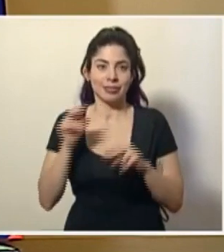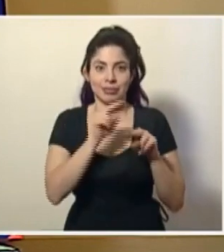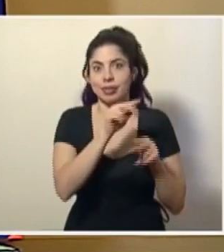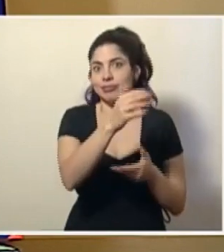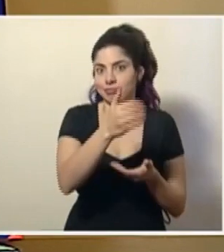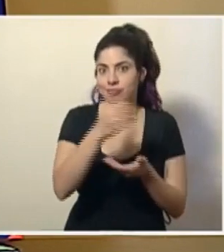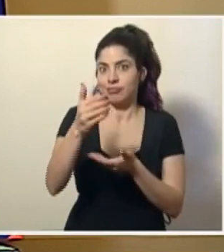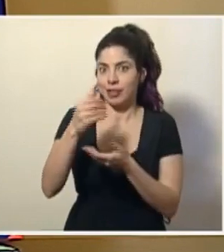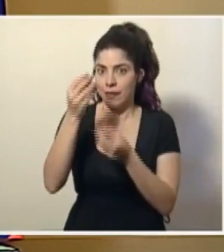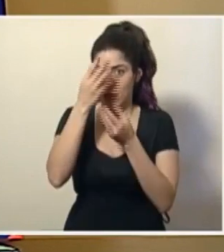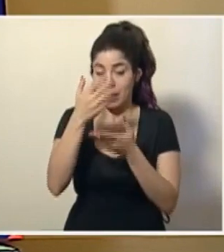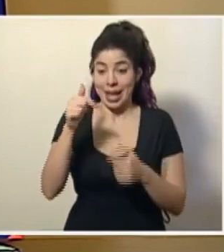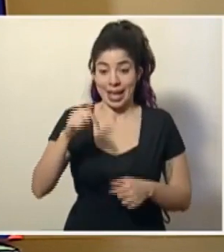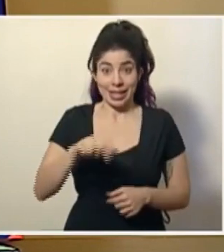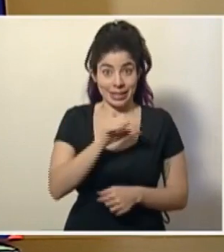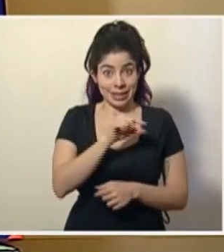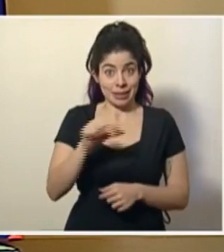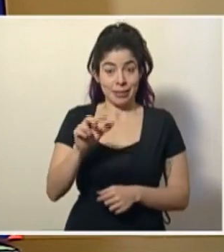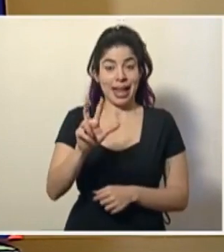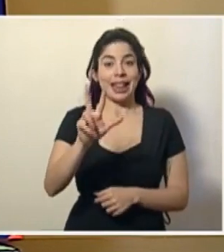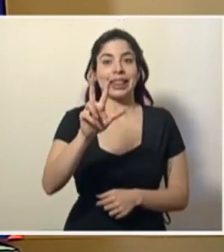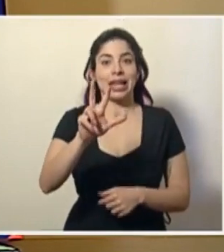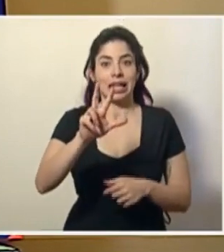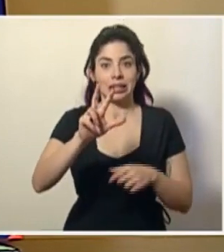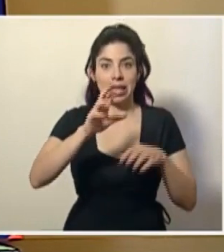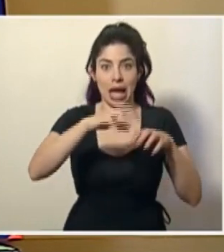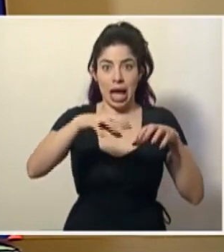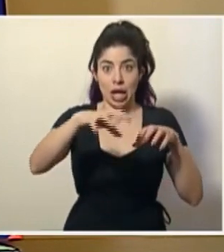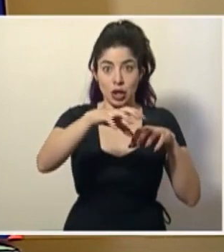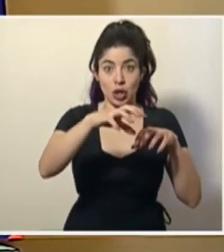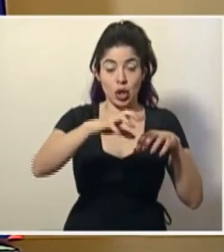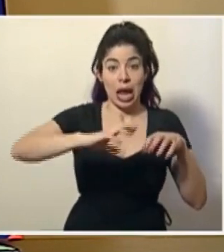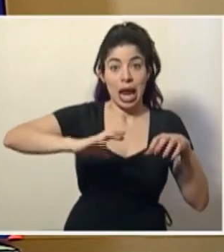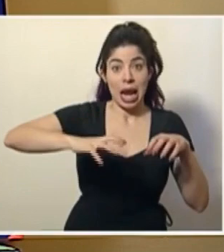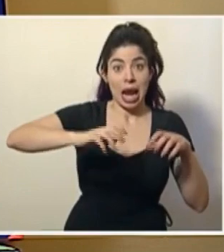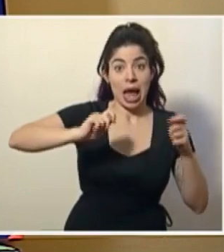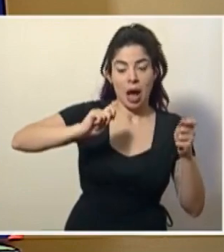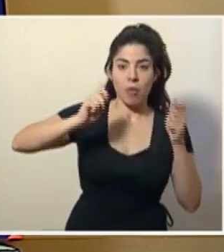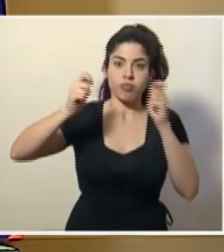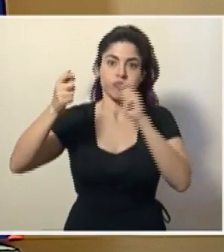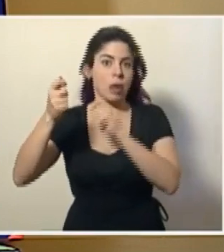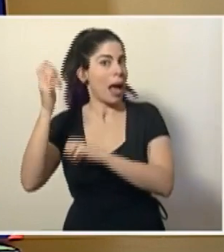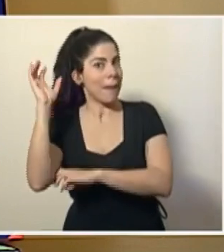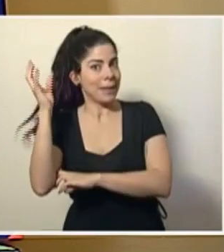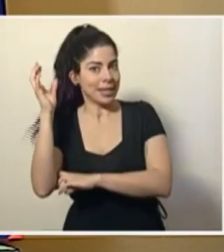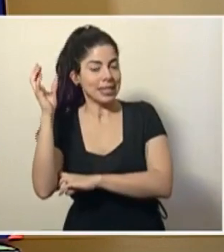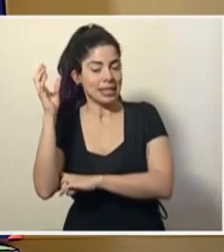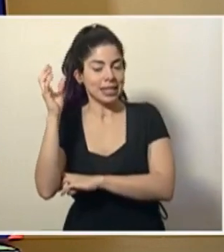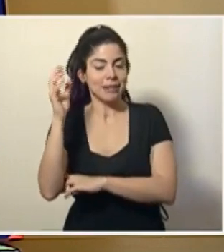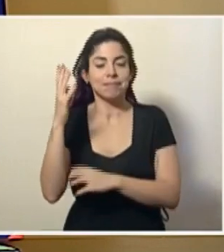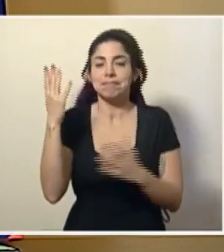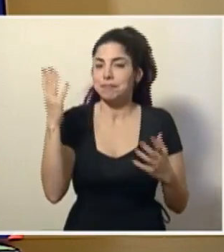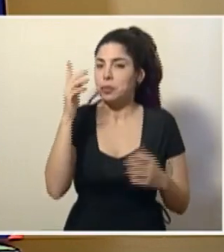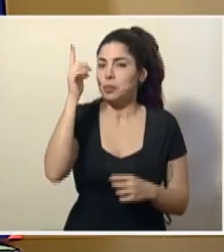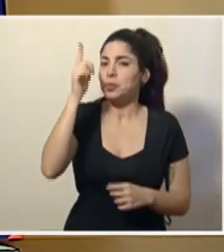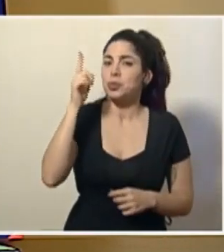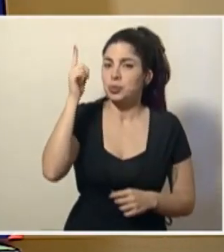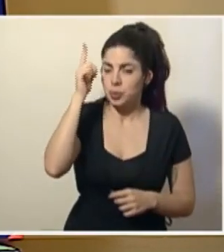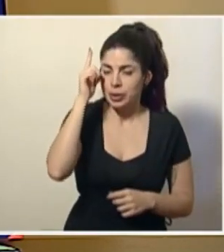semana tenemos 3 cantones que bajan de alerta naranja a alerta amarilla, por